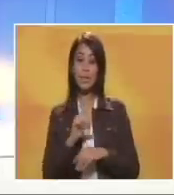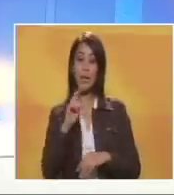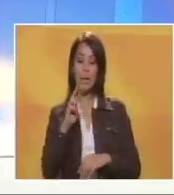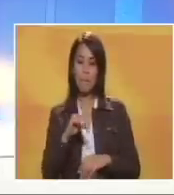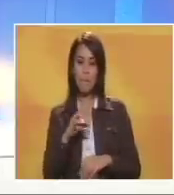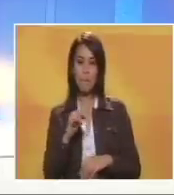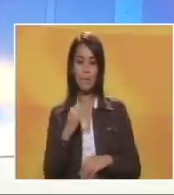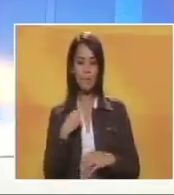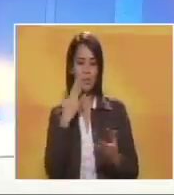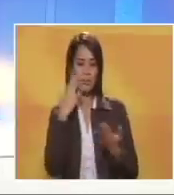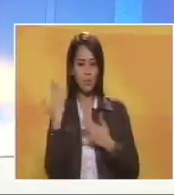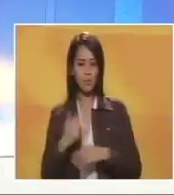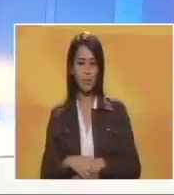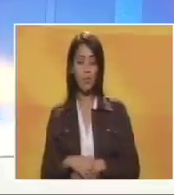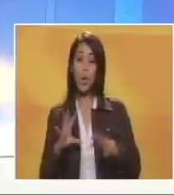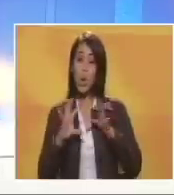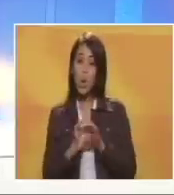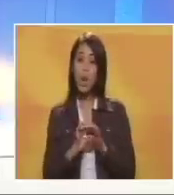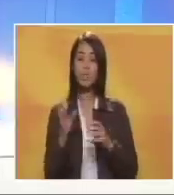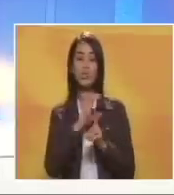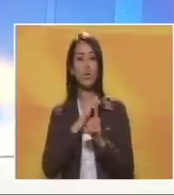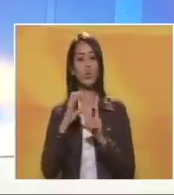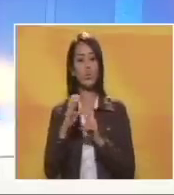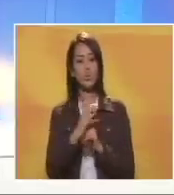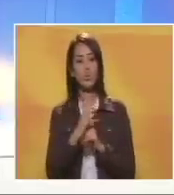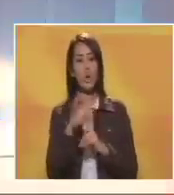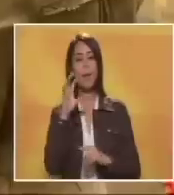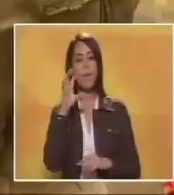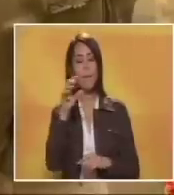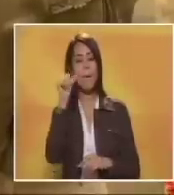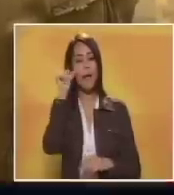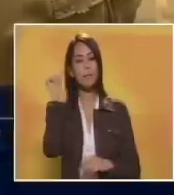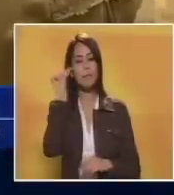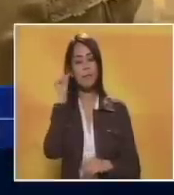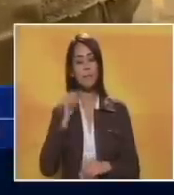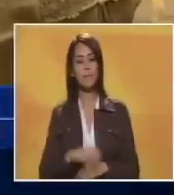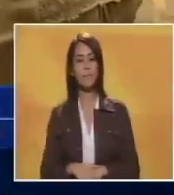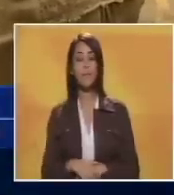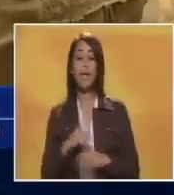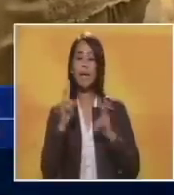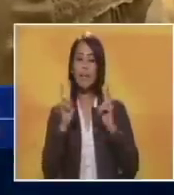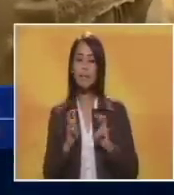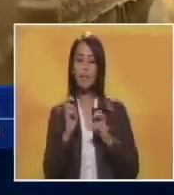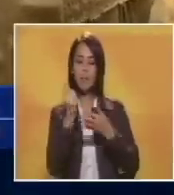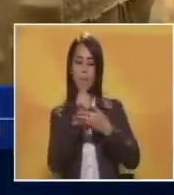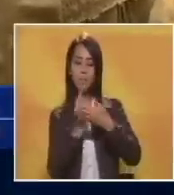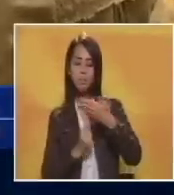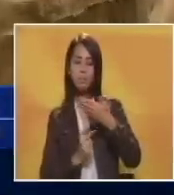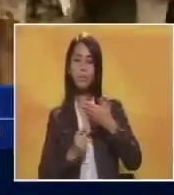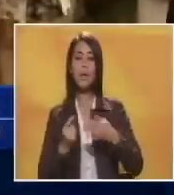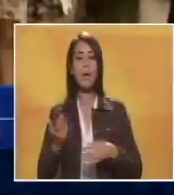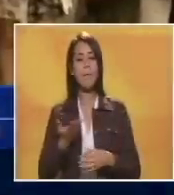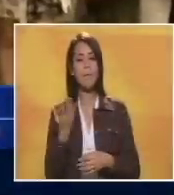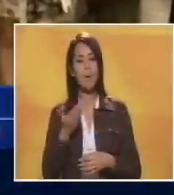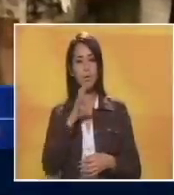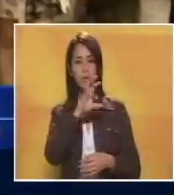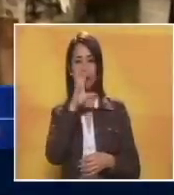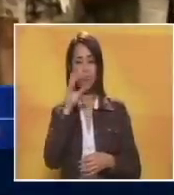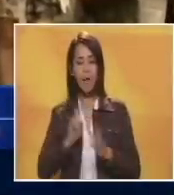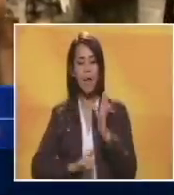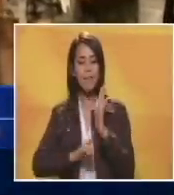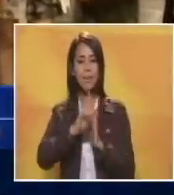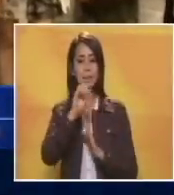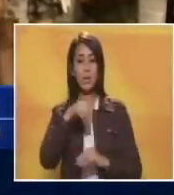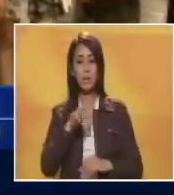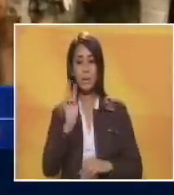a fin de fortalecer los lazos culturales con el país asiático. Destacó que esta nueva obra evidencia que hay grandes países que continúan creyendo en el desarrollo